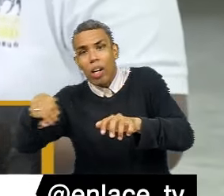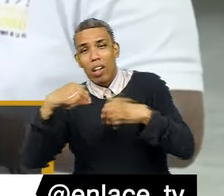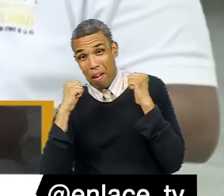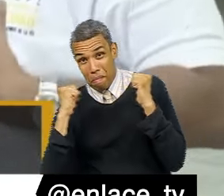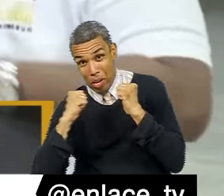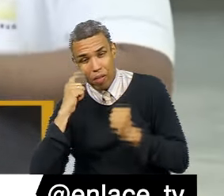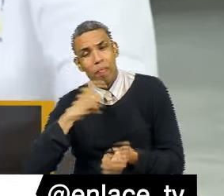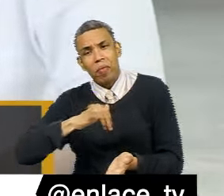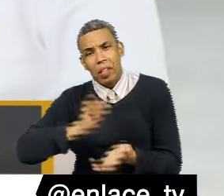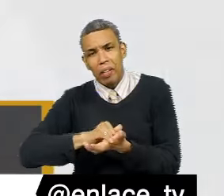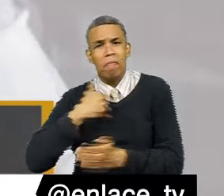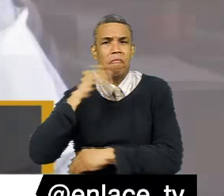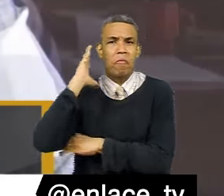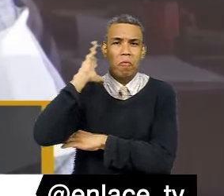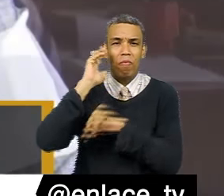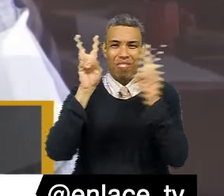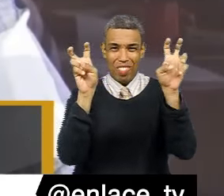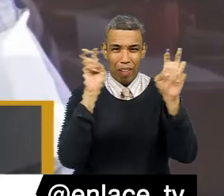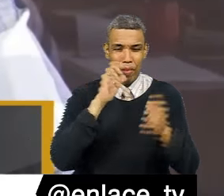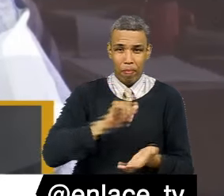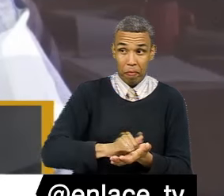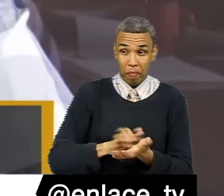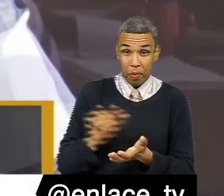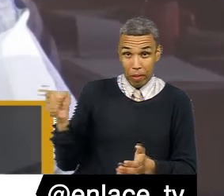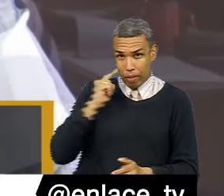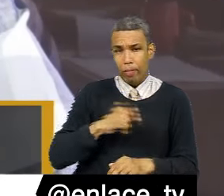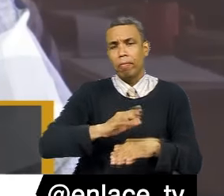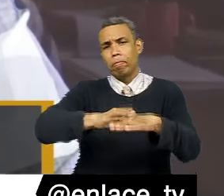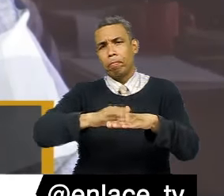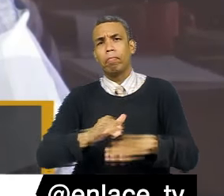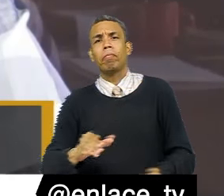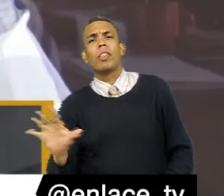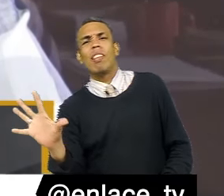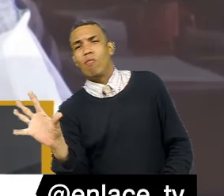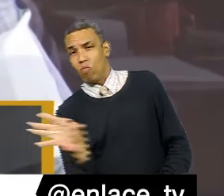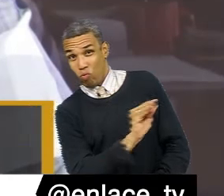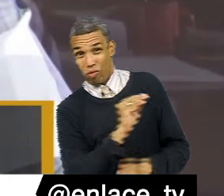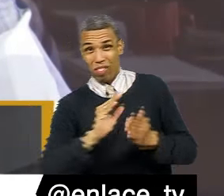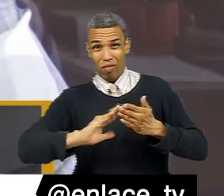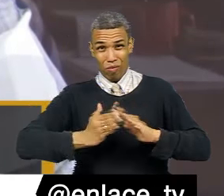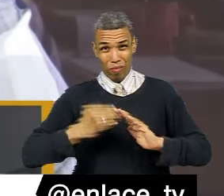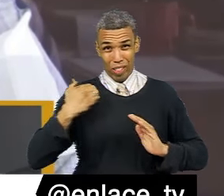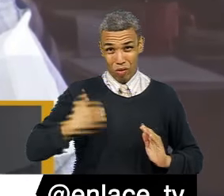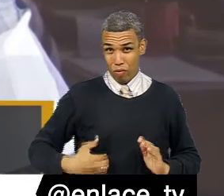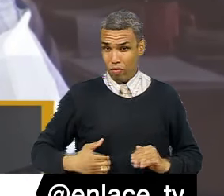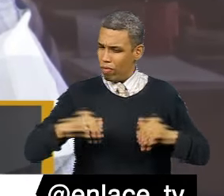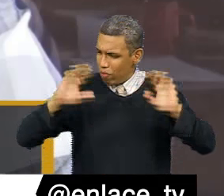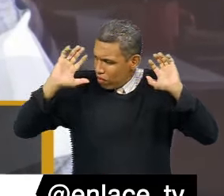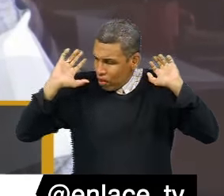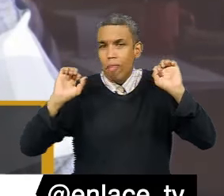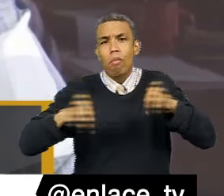en Barranca Bermeja. Están invitados todos los ciudadanos de Barranca Bermeja para que